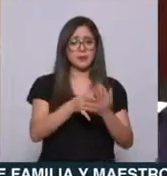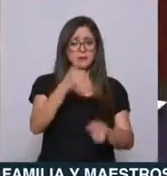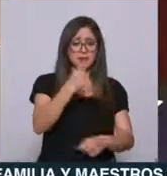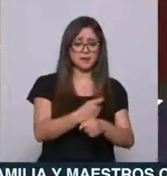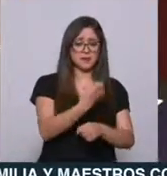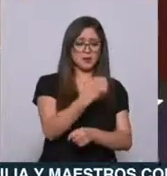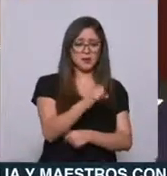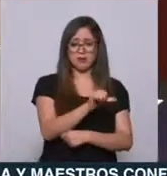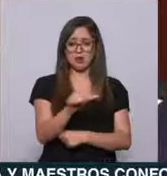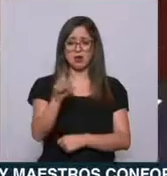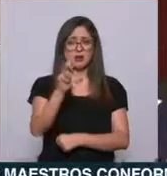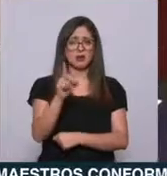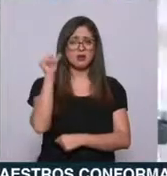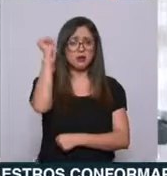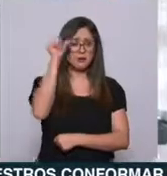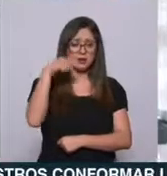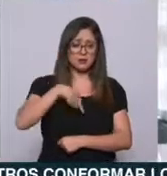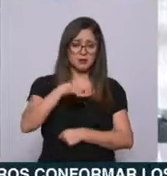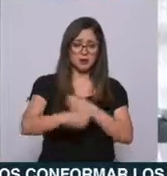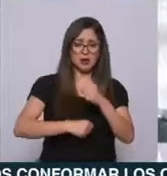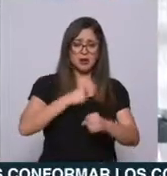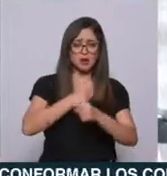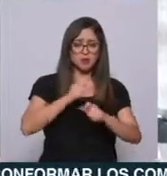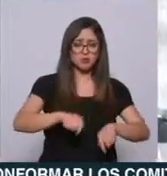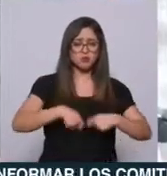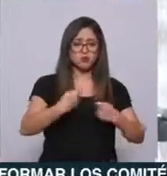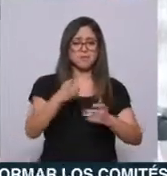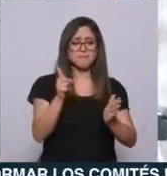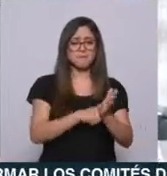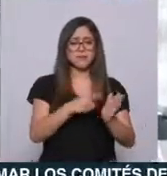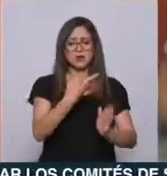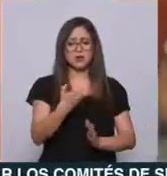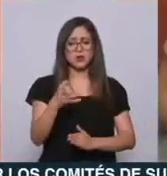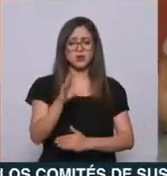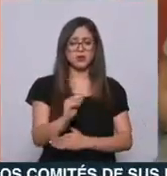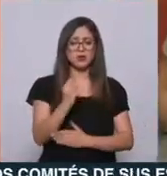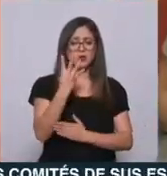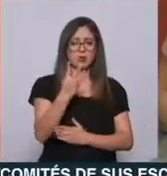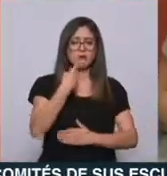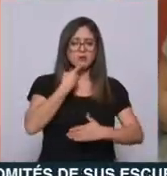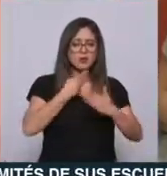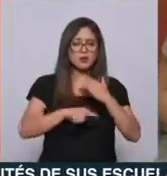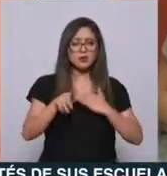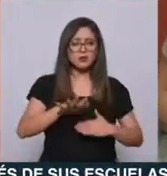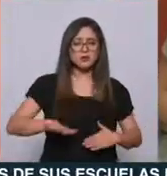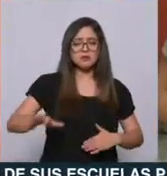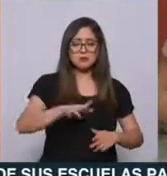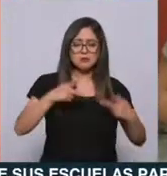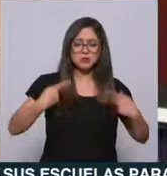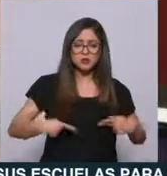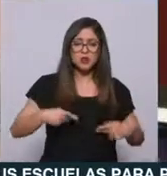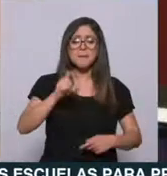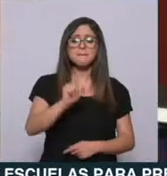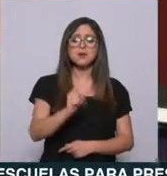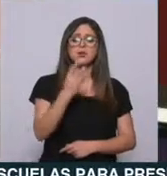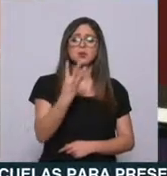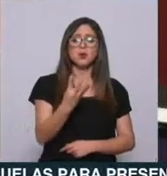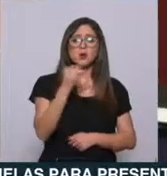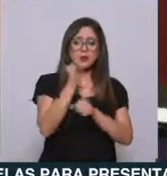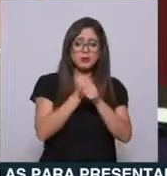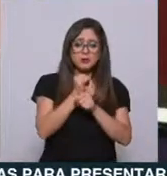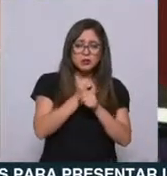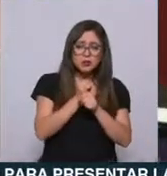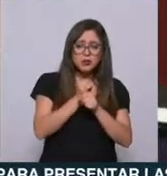al 30 de abril de este año se han recibido 1.594 denuncias ciudadanas, se han iniciado 24 investigaciones de